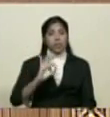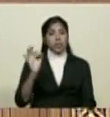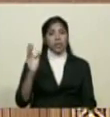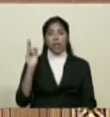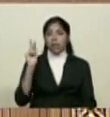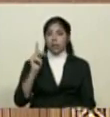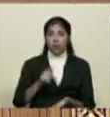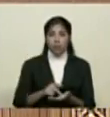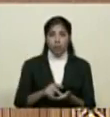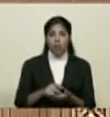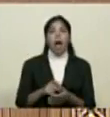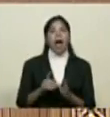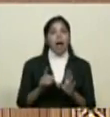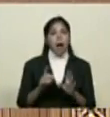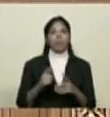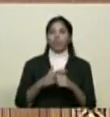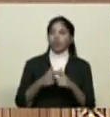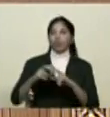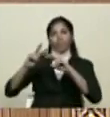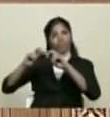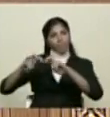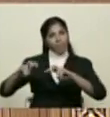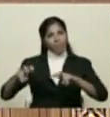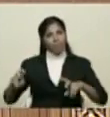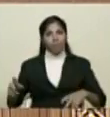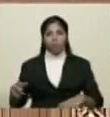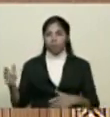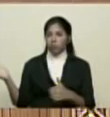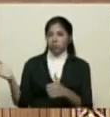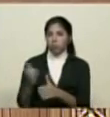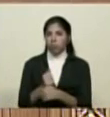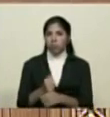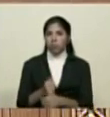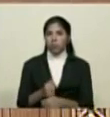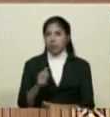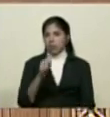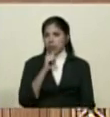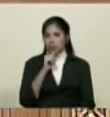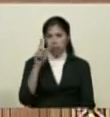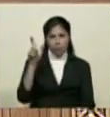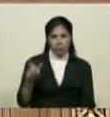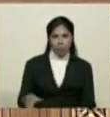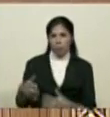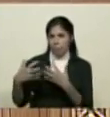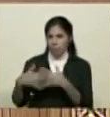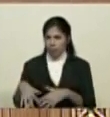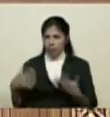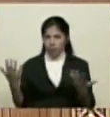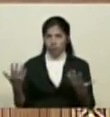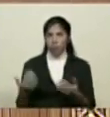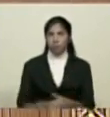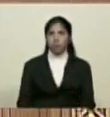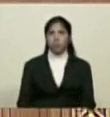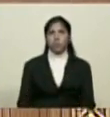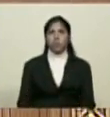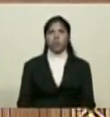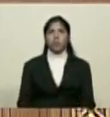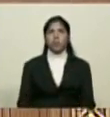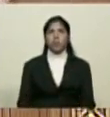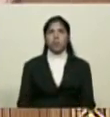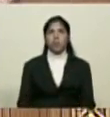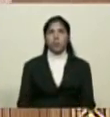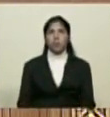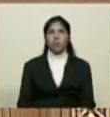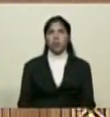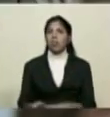un procedimiento administrativo, se le revocó el registro de usuario del sistema de administración de divisas y obviamente a quien le tocaba